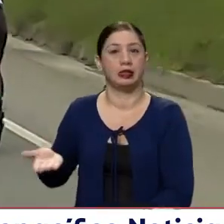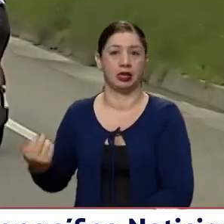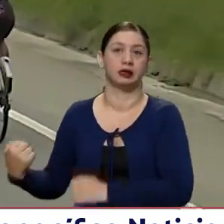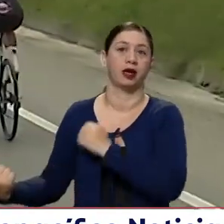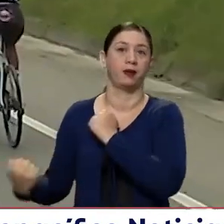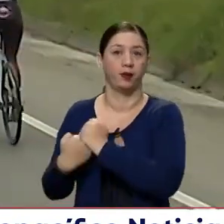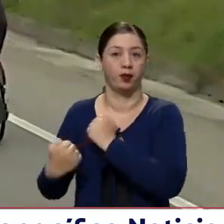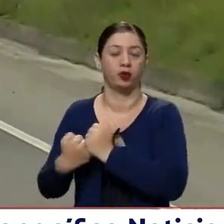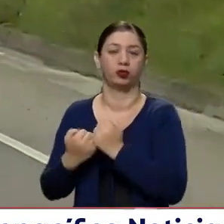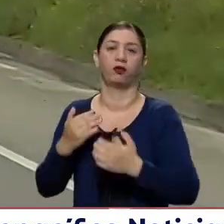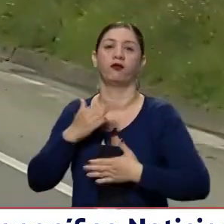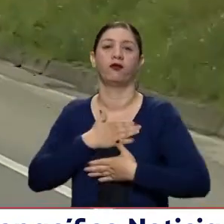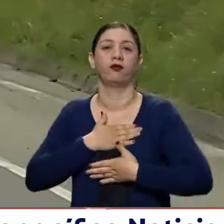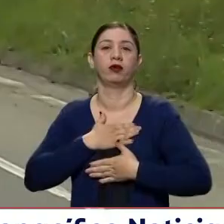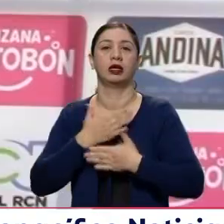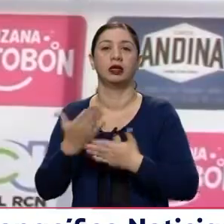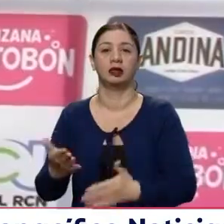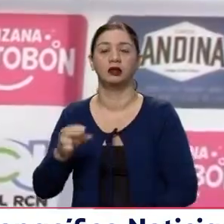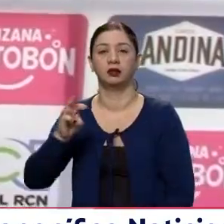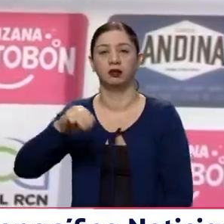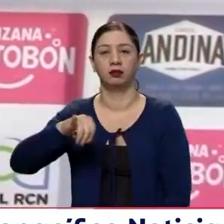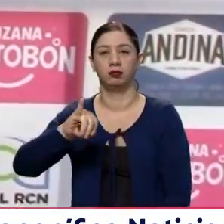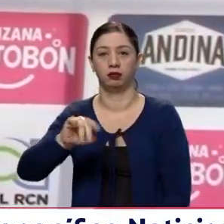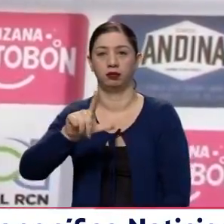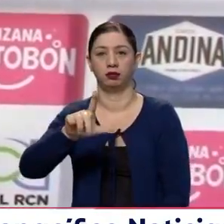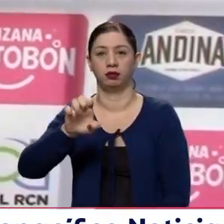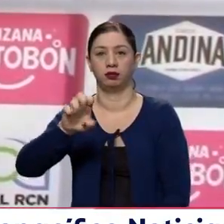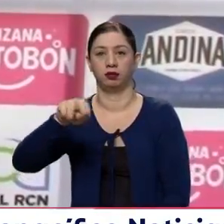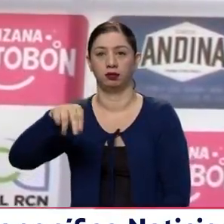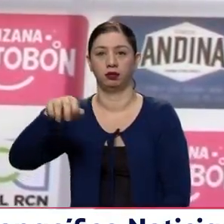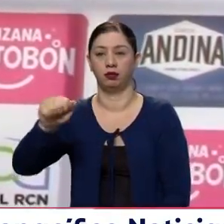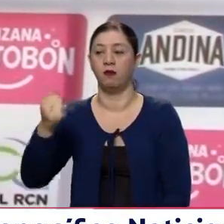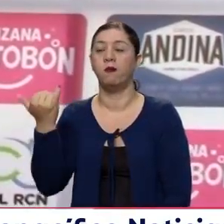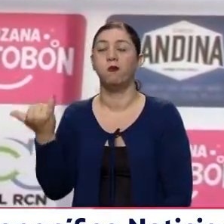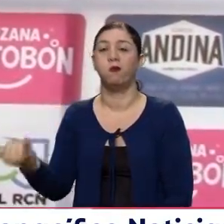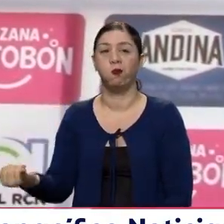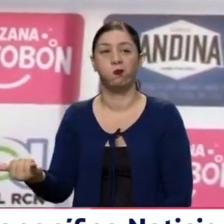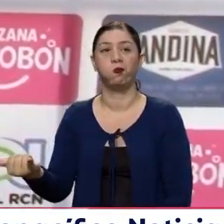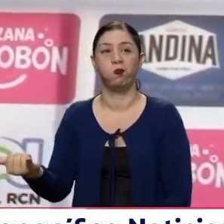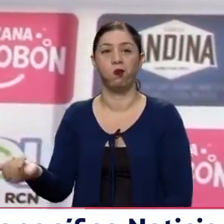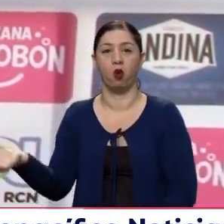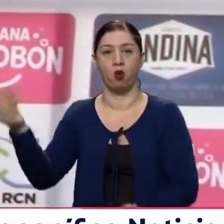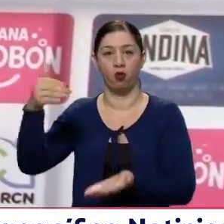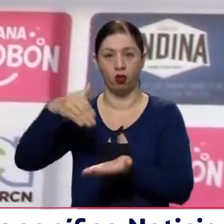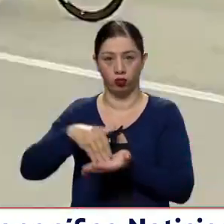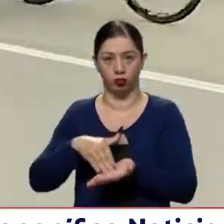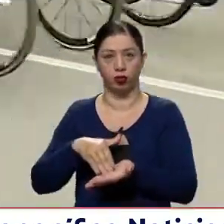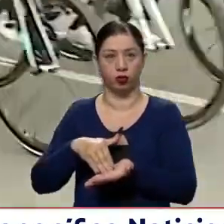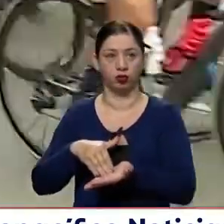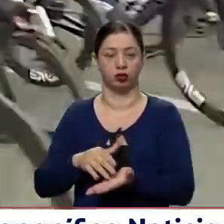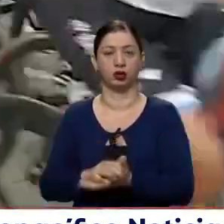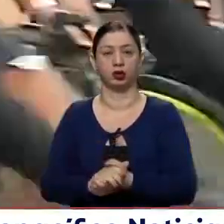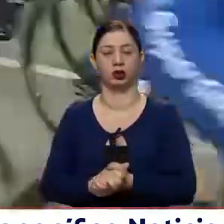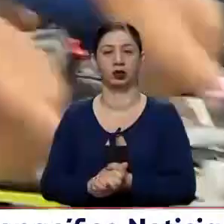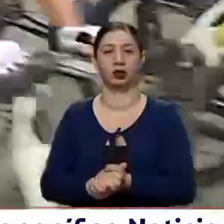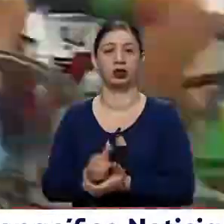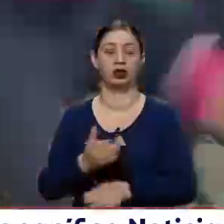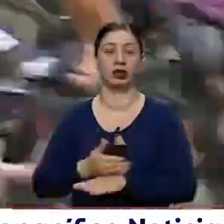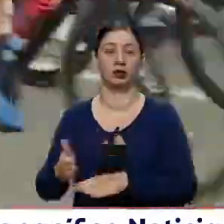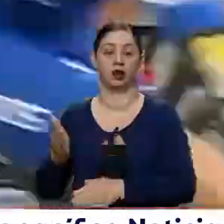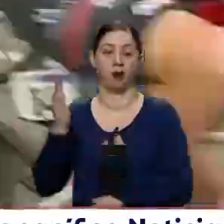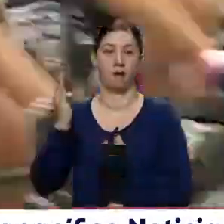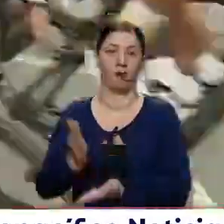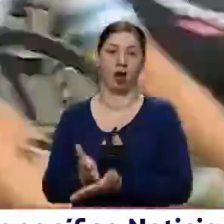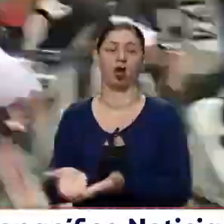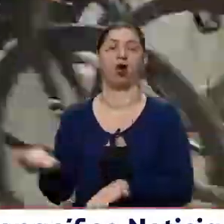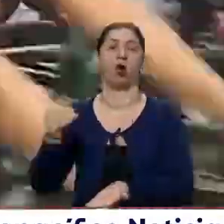posible. Felicitar a Milena porque está acá, está otra vez después de su incidente, pues otra